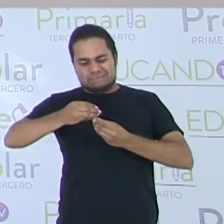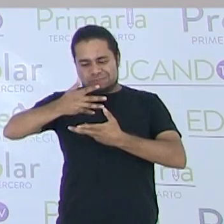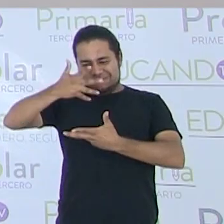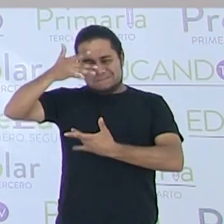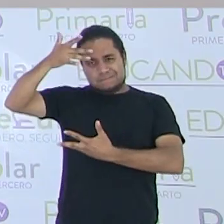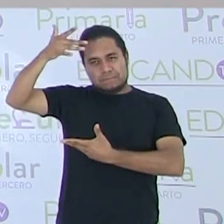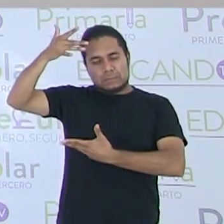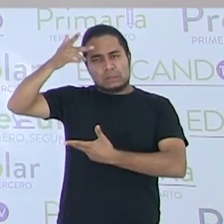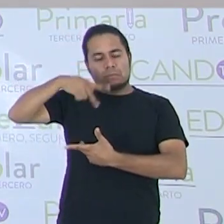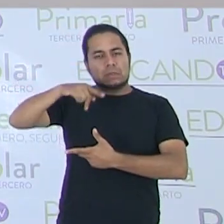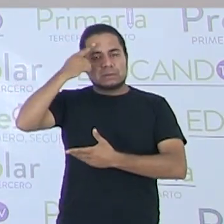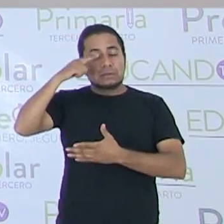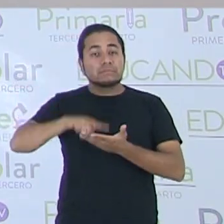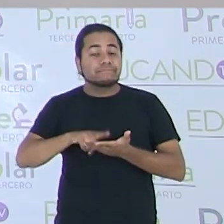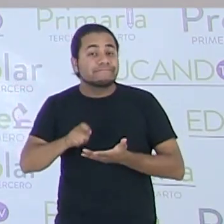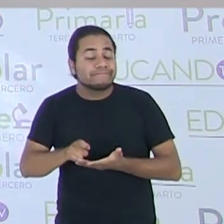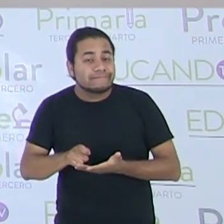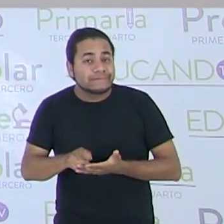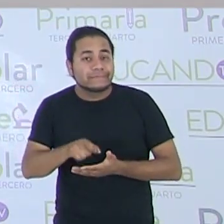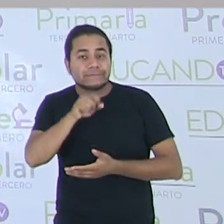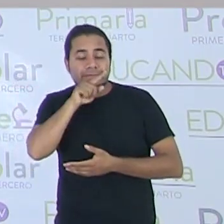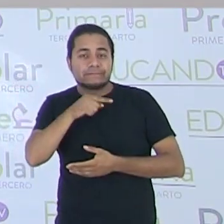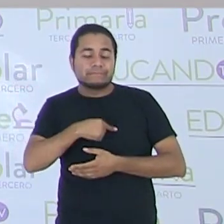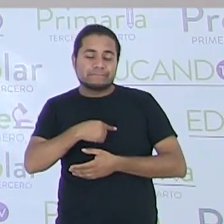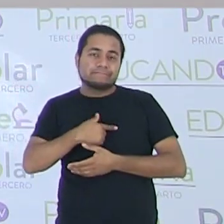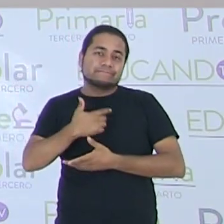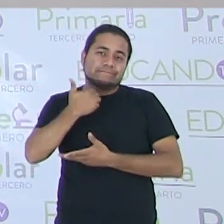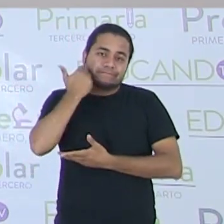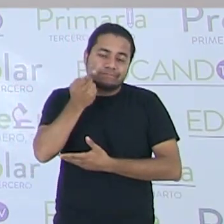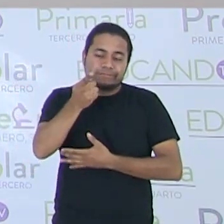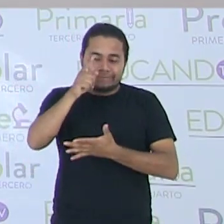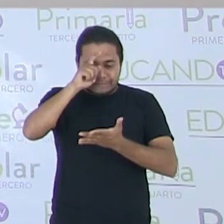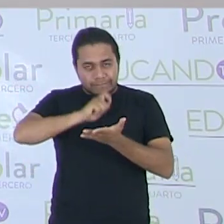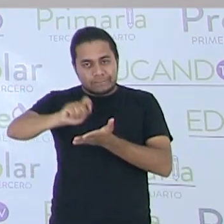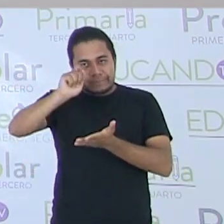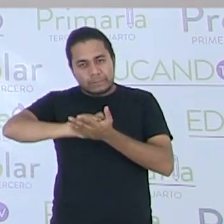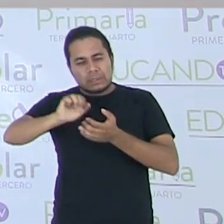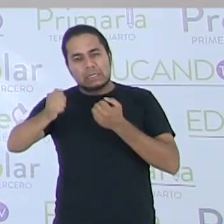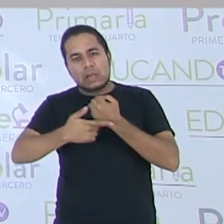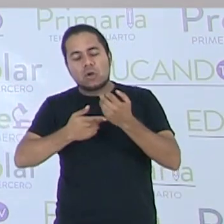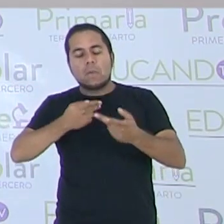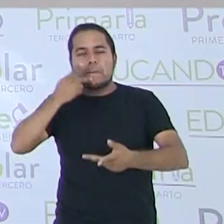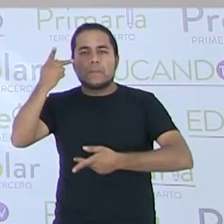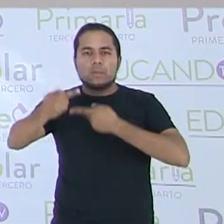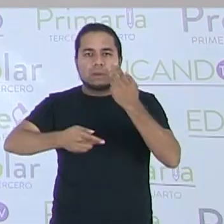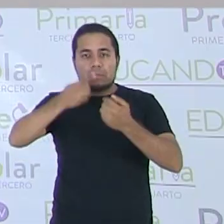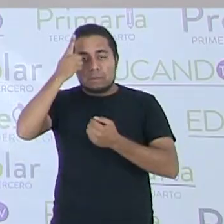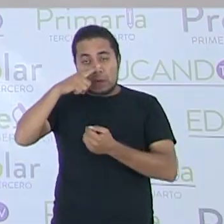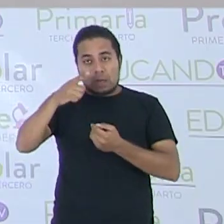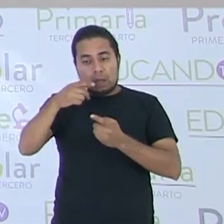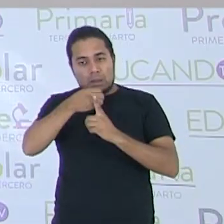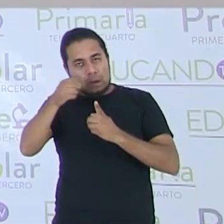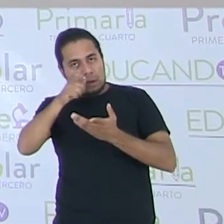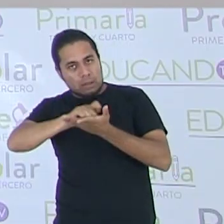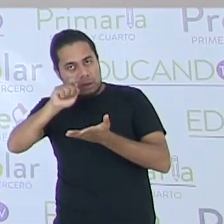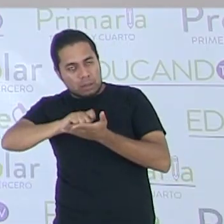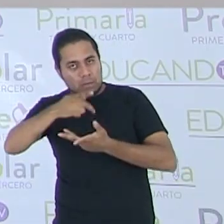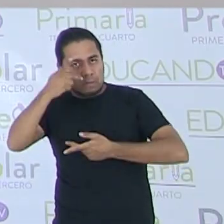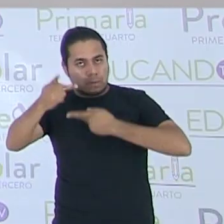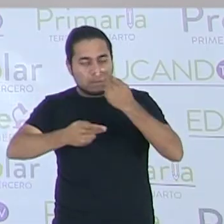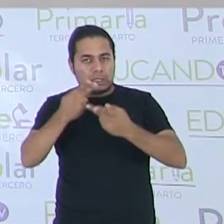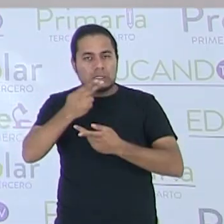características. ¿Pero qué creen? También me gustaría que ustedes hicieran un poema, pero para hacer un poema